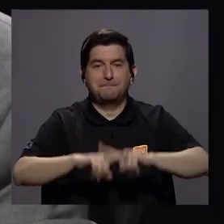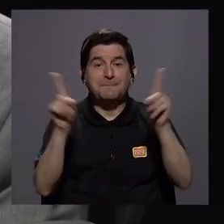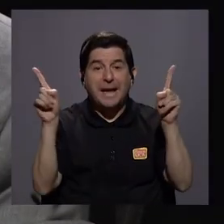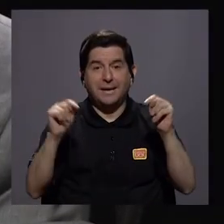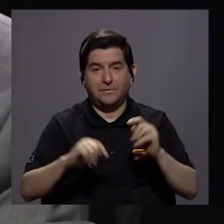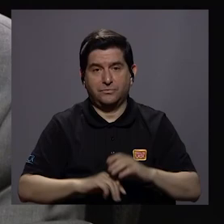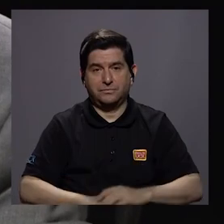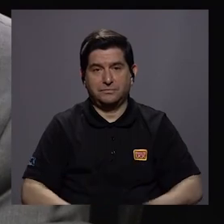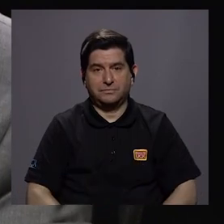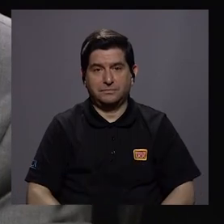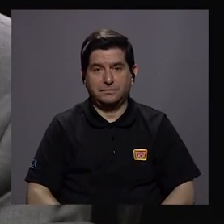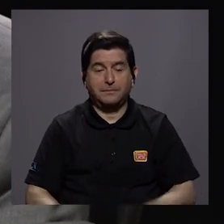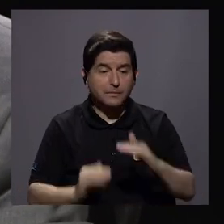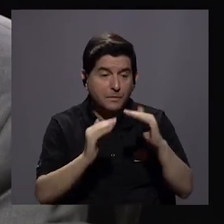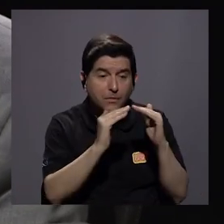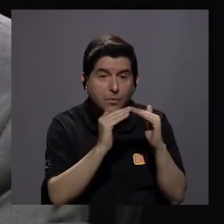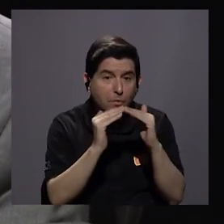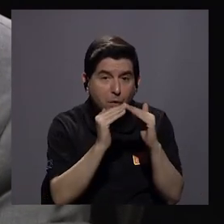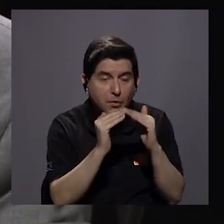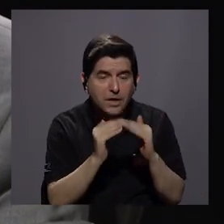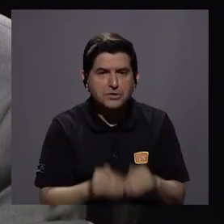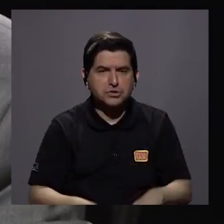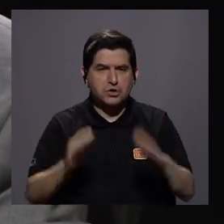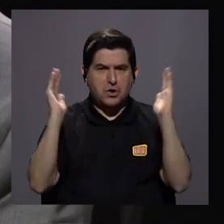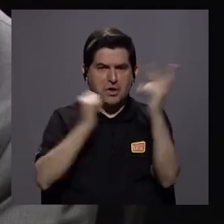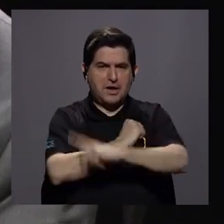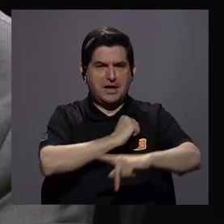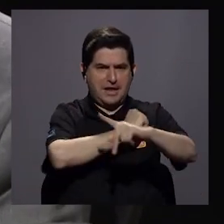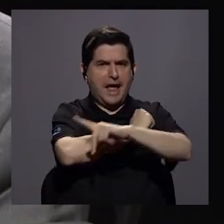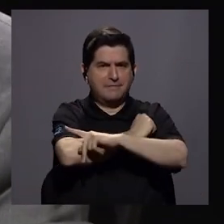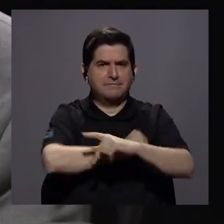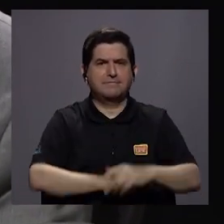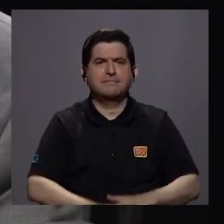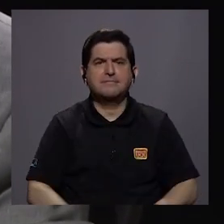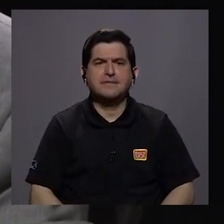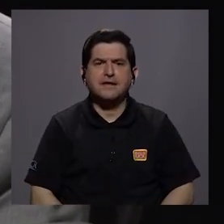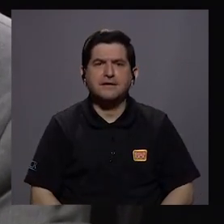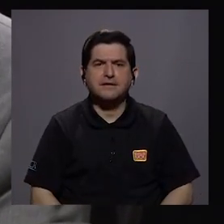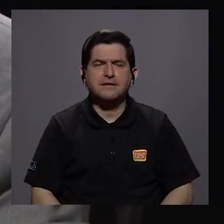pero resulta de que hay una población muy grande en el país, que son